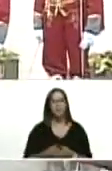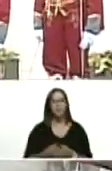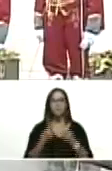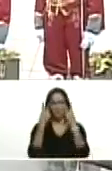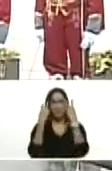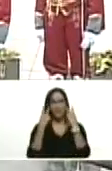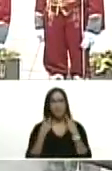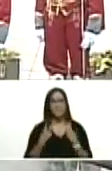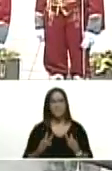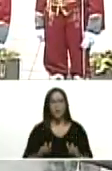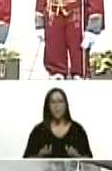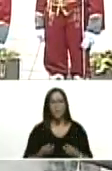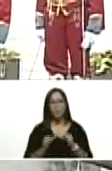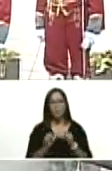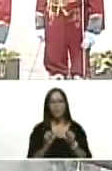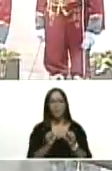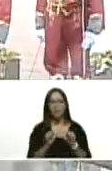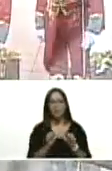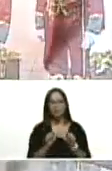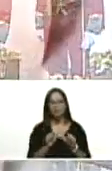Revisémonos permanentemente,